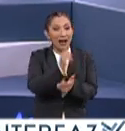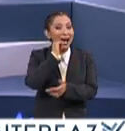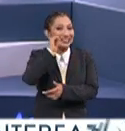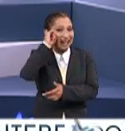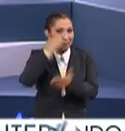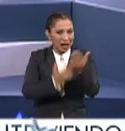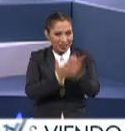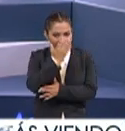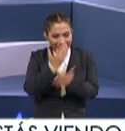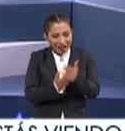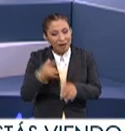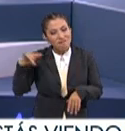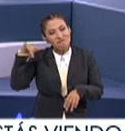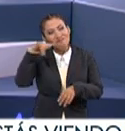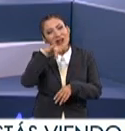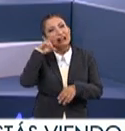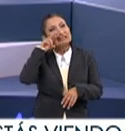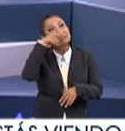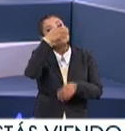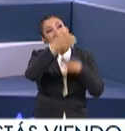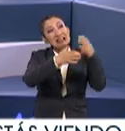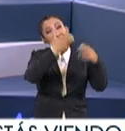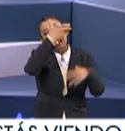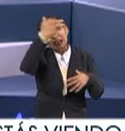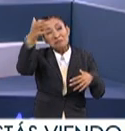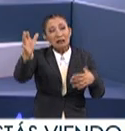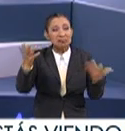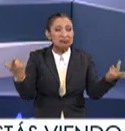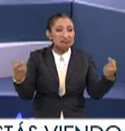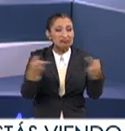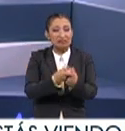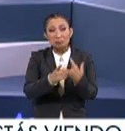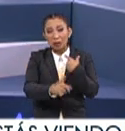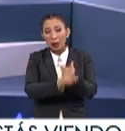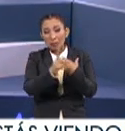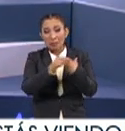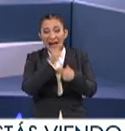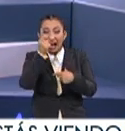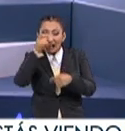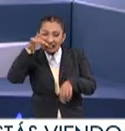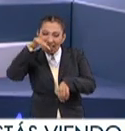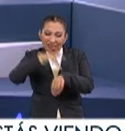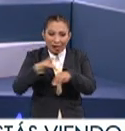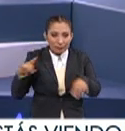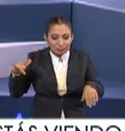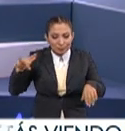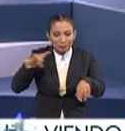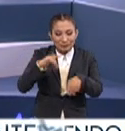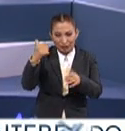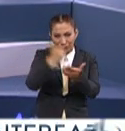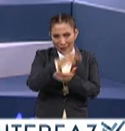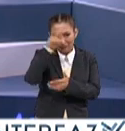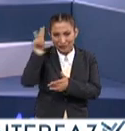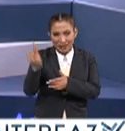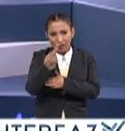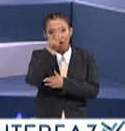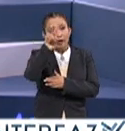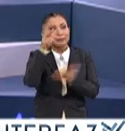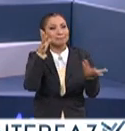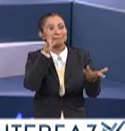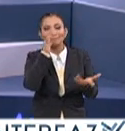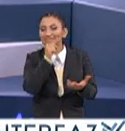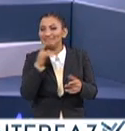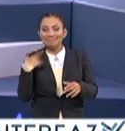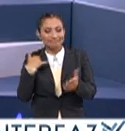ayer por la mañana, pero por las condiciones climatológicas, a punto de aterrizar ya en Ciudad Victoria, Tamaulipas,